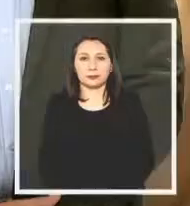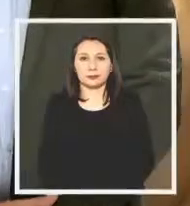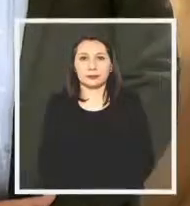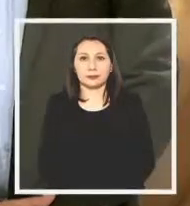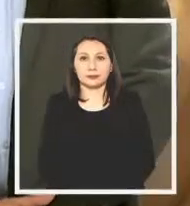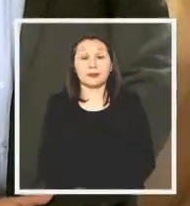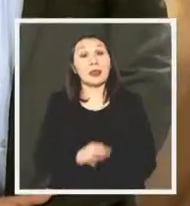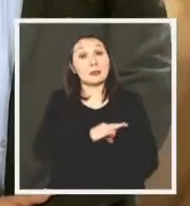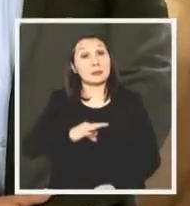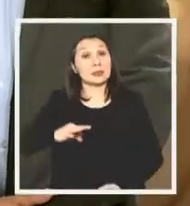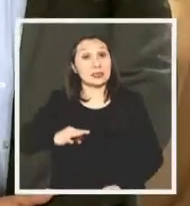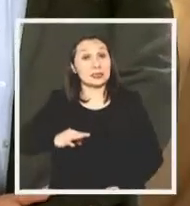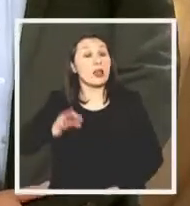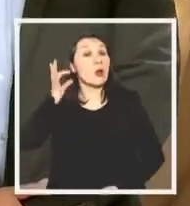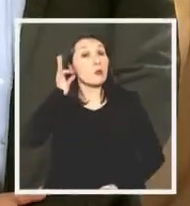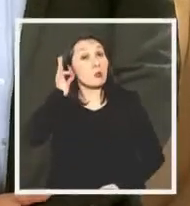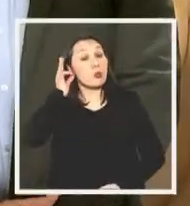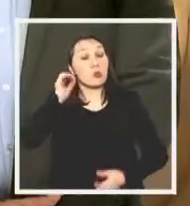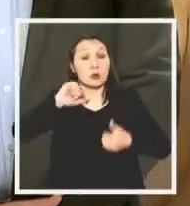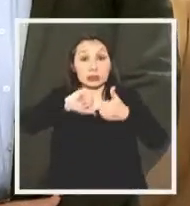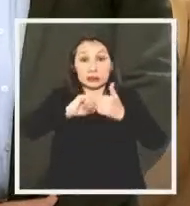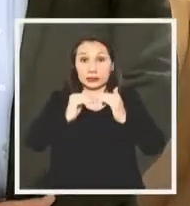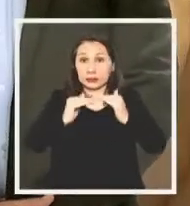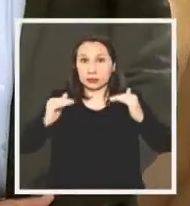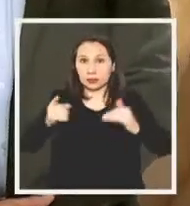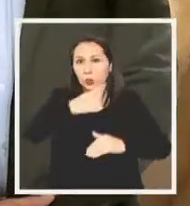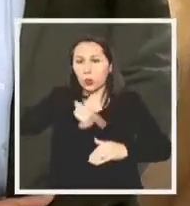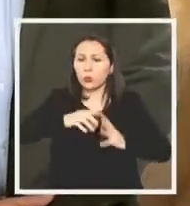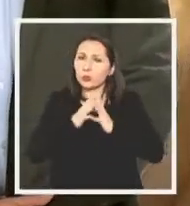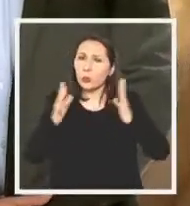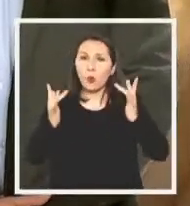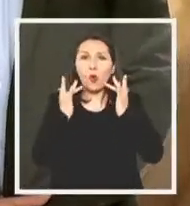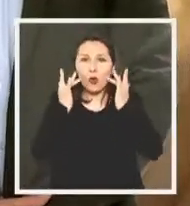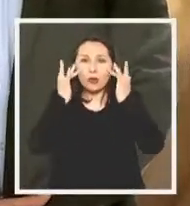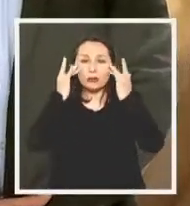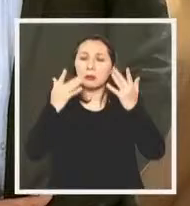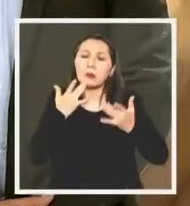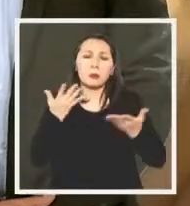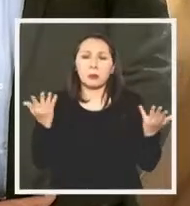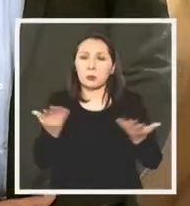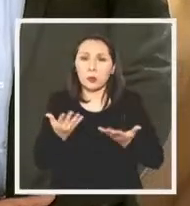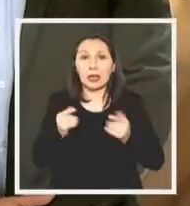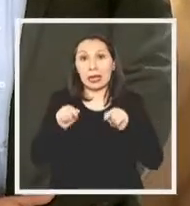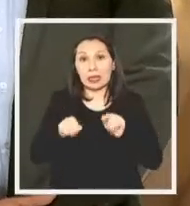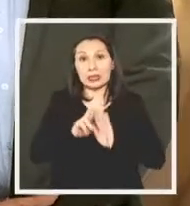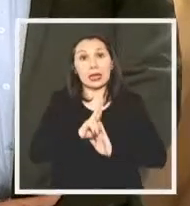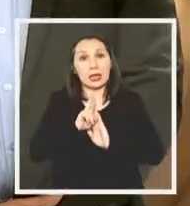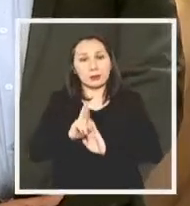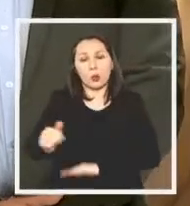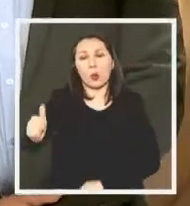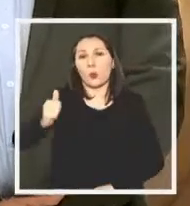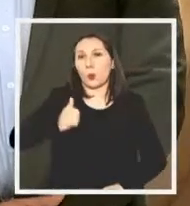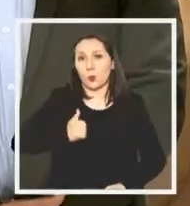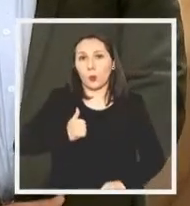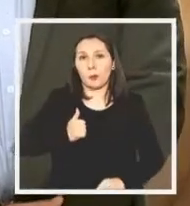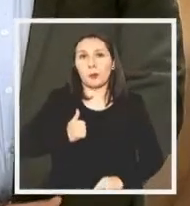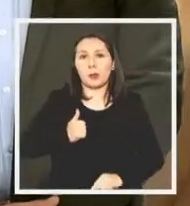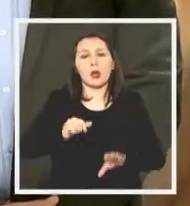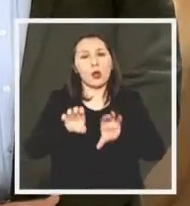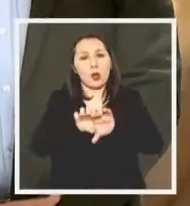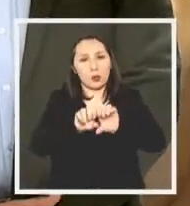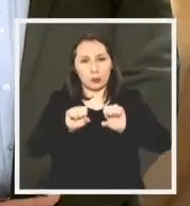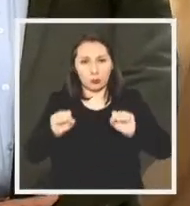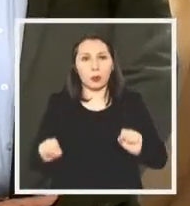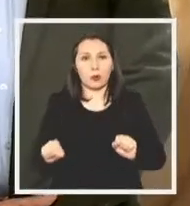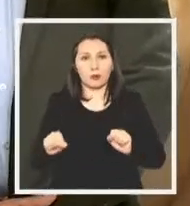como Ministerio de la mujer y equidad de género estamos muy contentas contentas porque este momento representa el cumplimiento de un